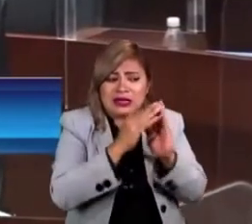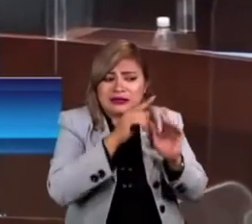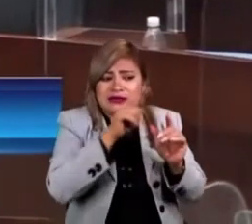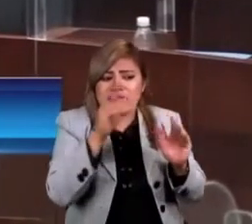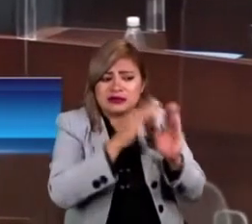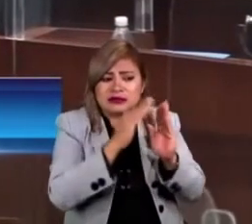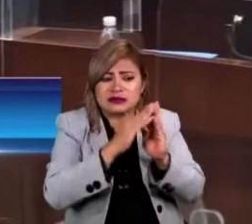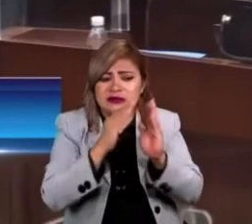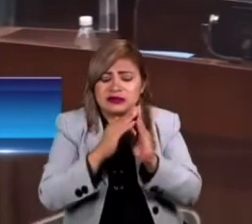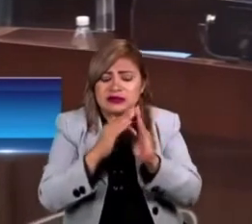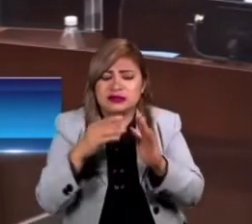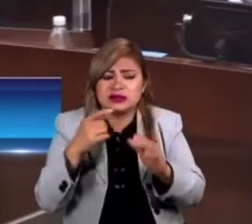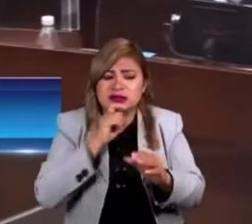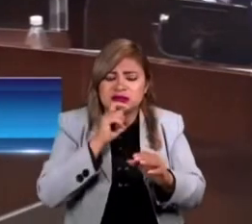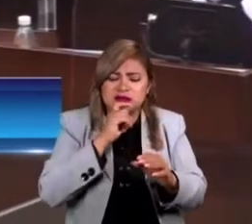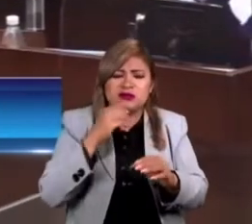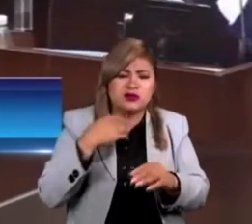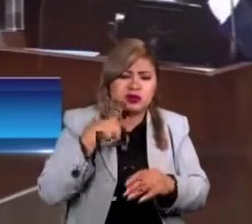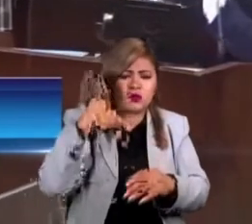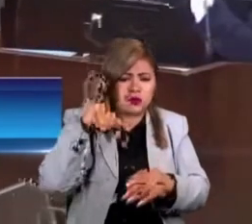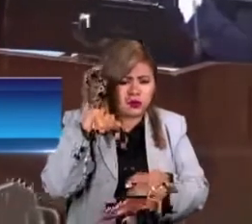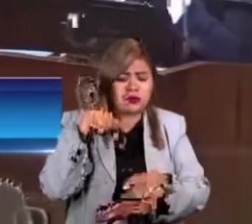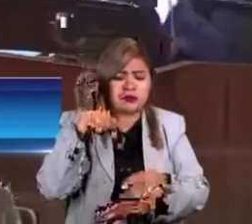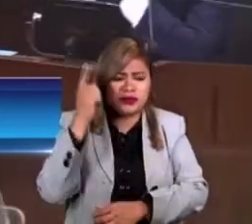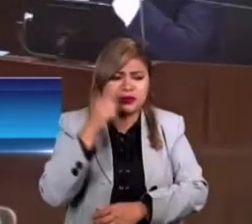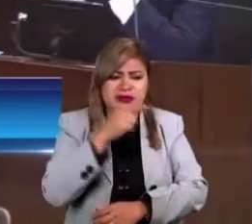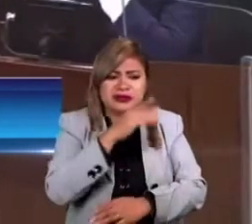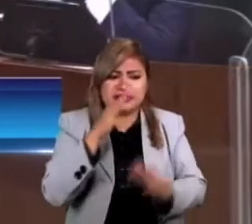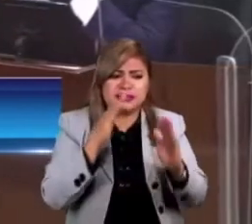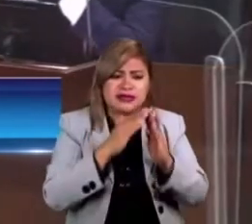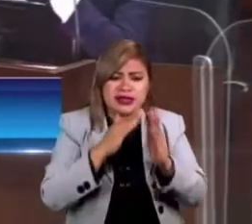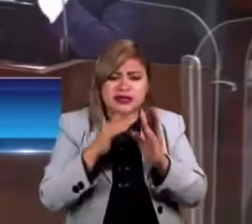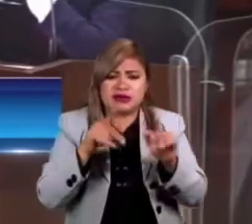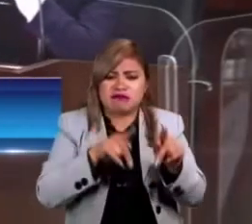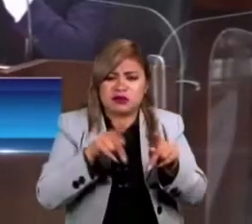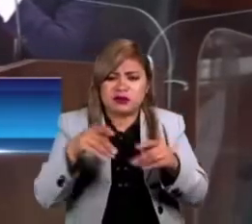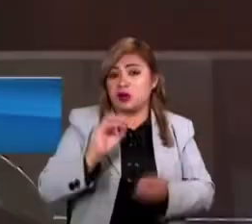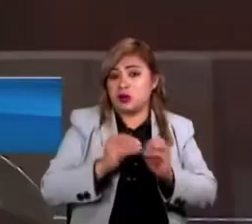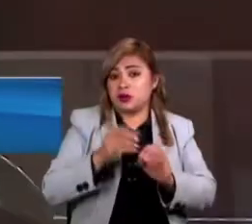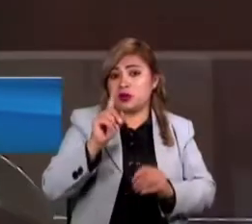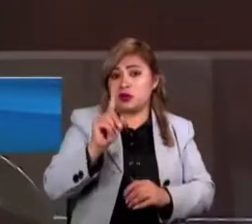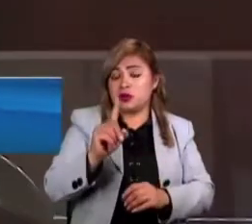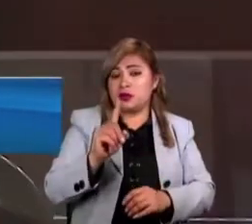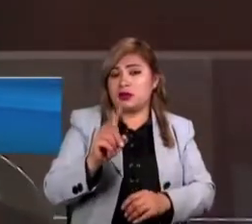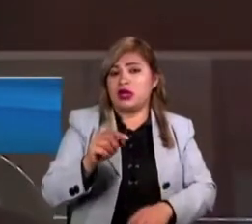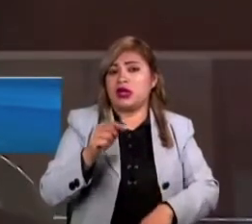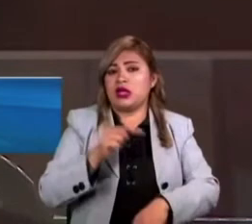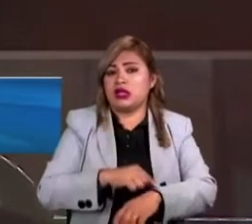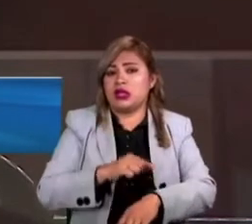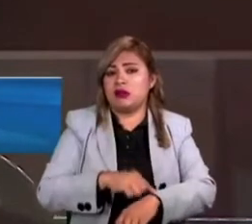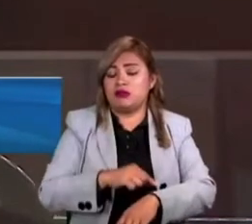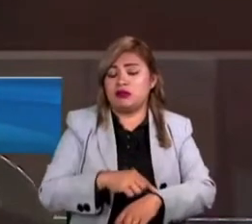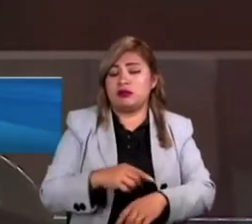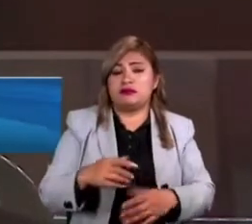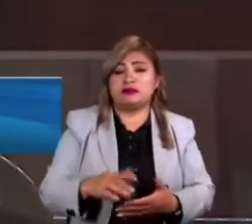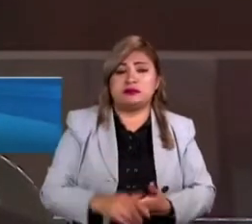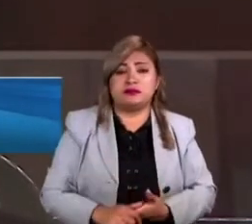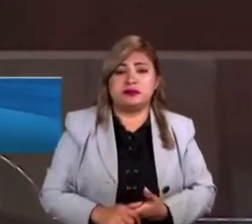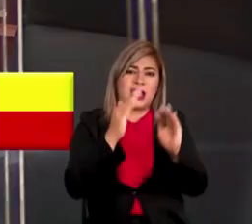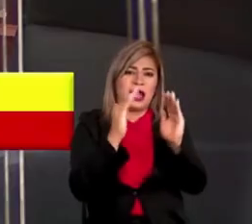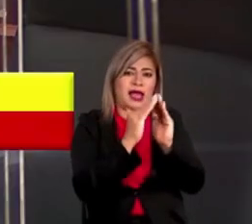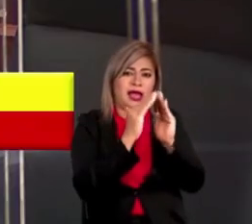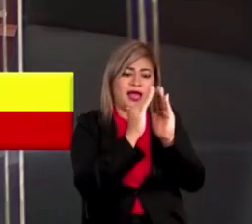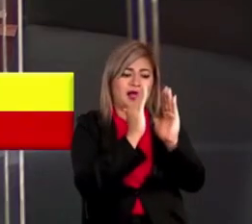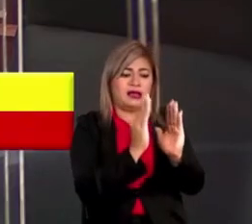se puede negar. Así que sí, básicamente. Así que, no sé. Así que yo creo que eso está claro como el agua,